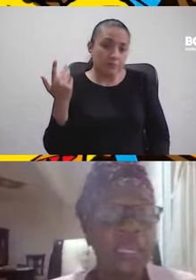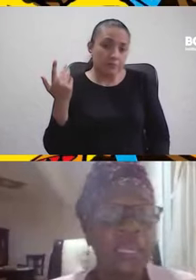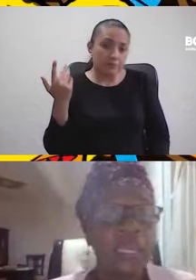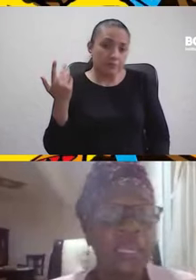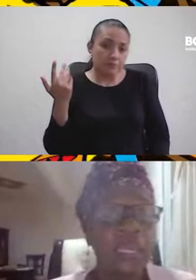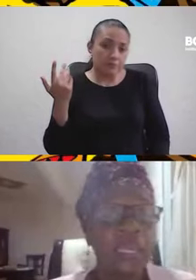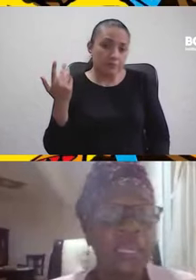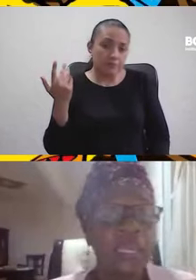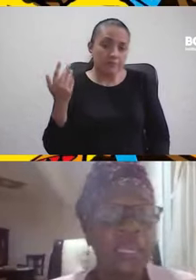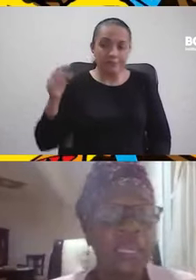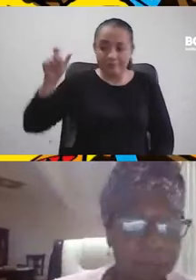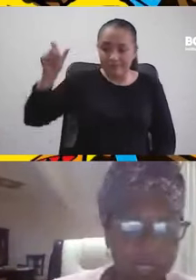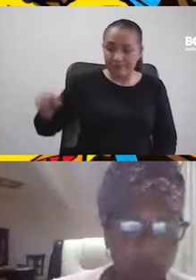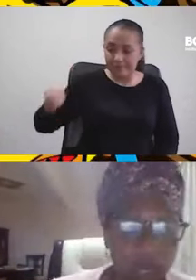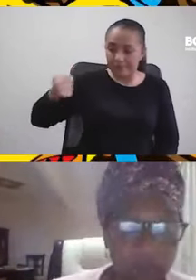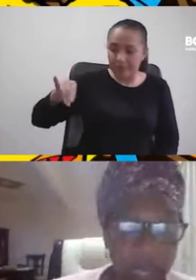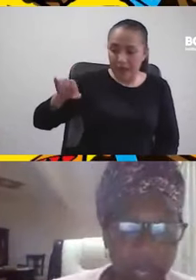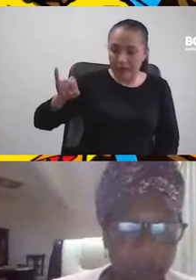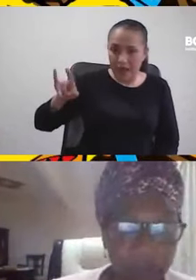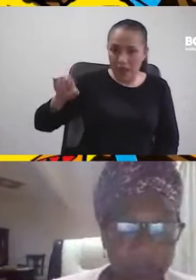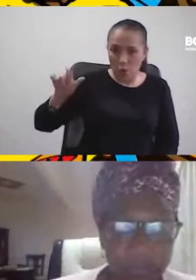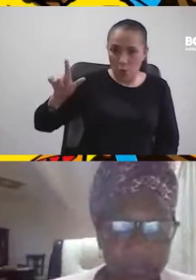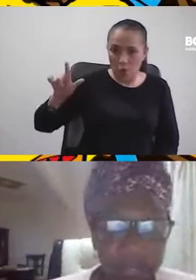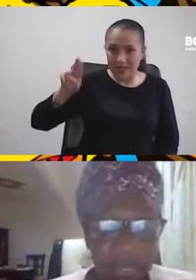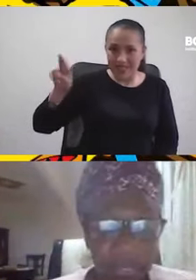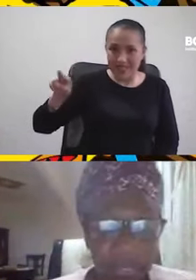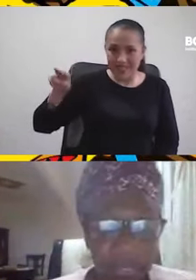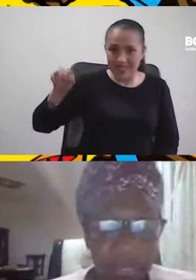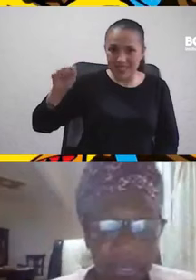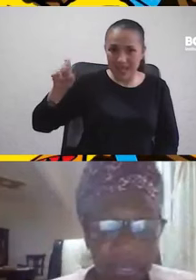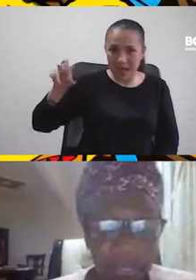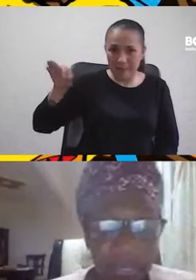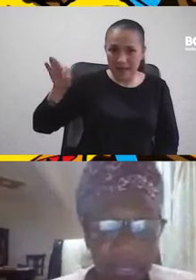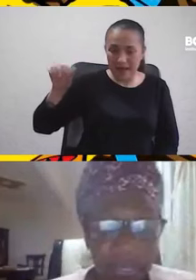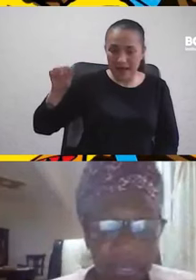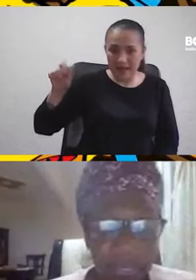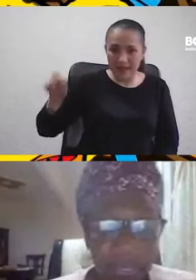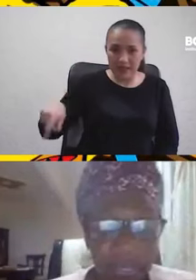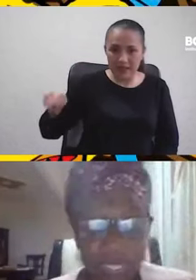Manuel Zapata Olivella llegó a